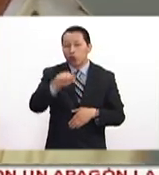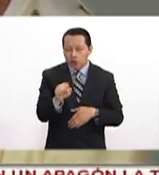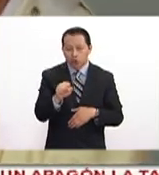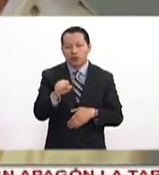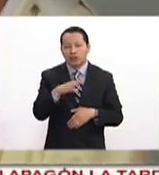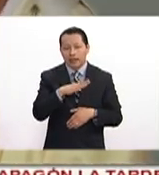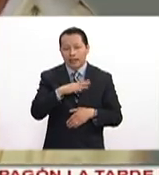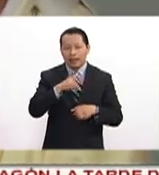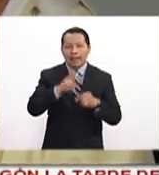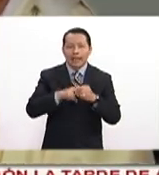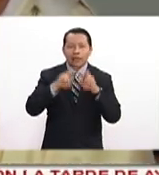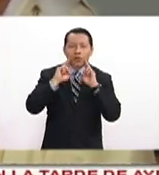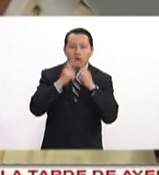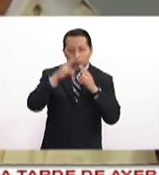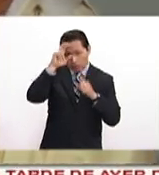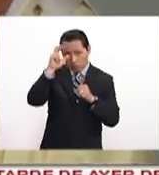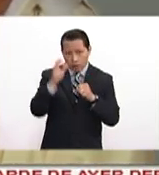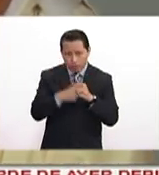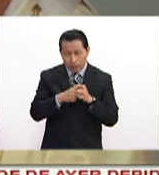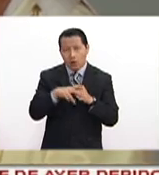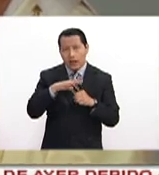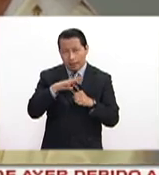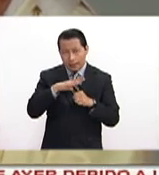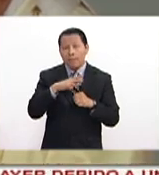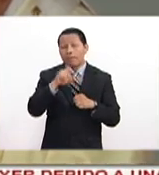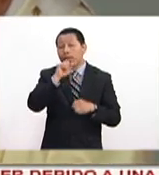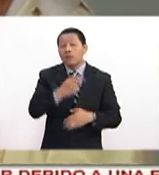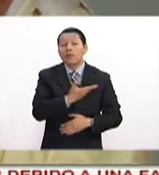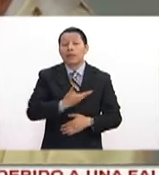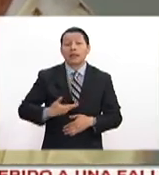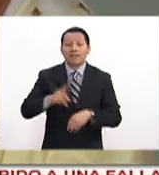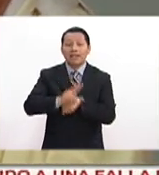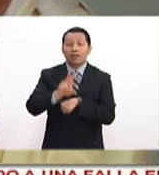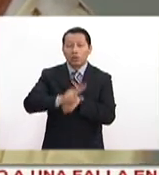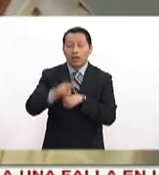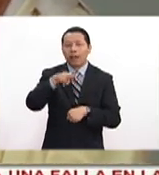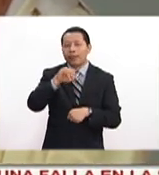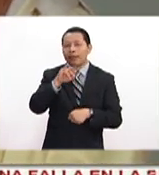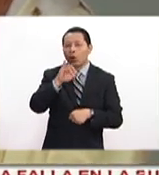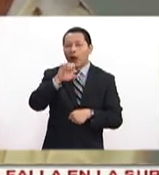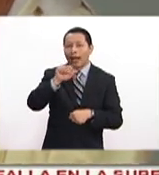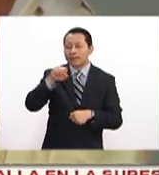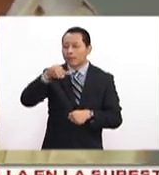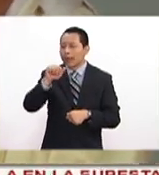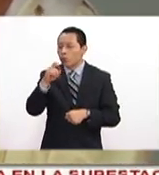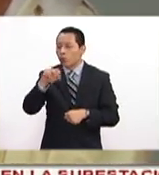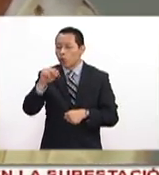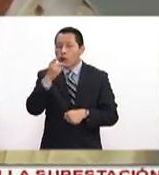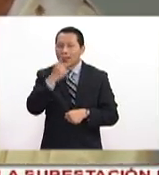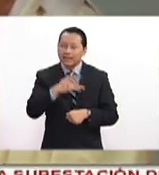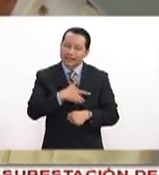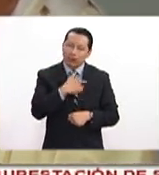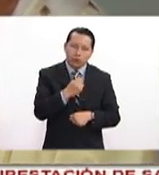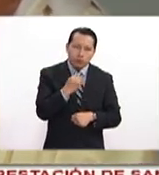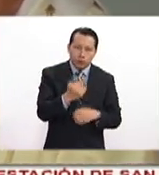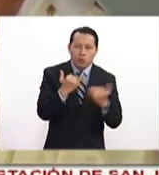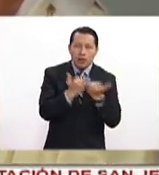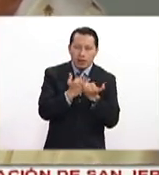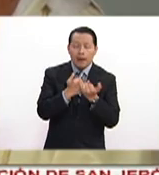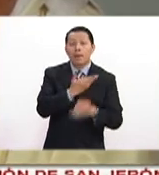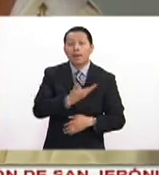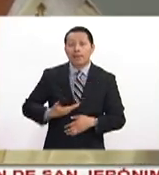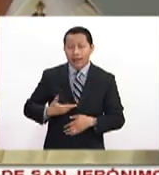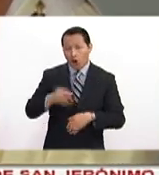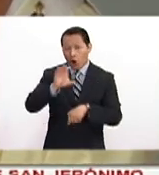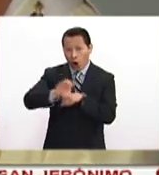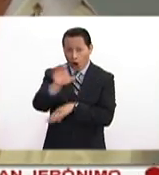Stylianides en la Unión Europea, el comisario. El presidente de Venezuela, Nicolás Maduro, también expresó sus condolencias. El presidente Juan Manuel